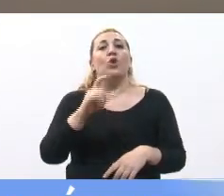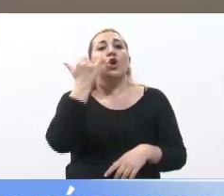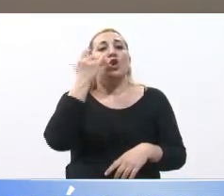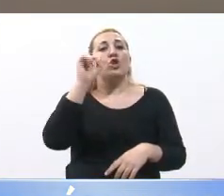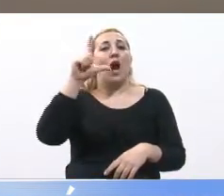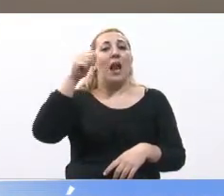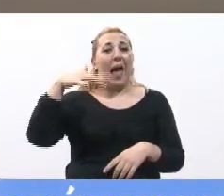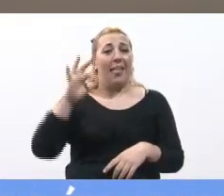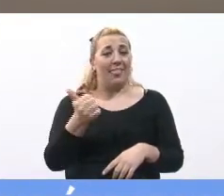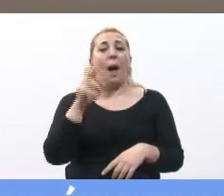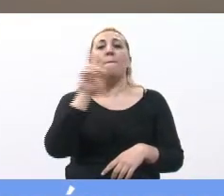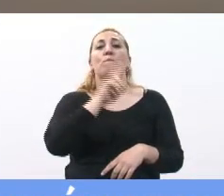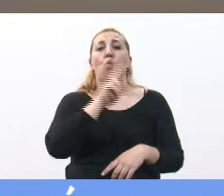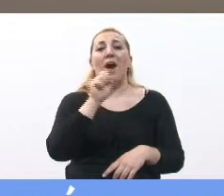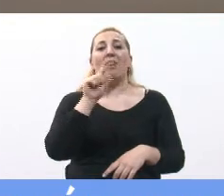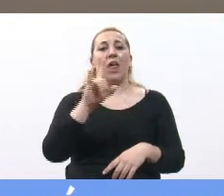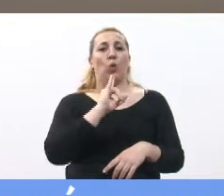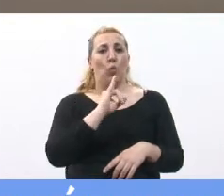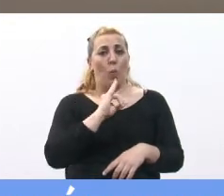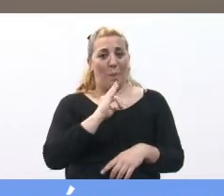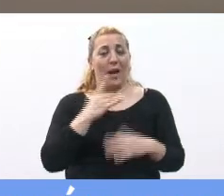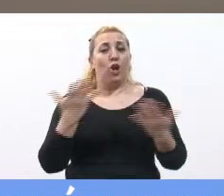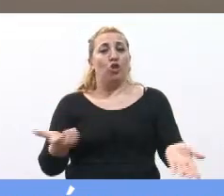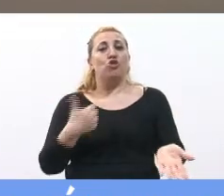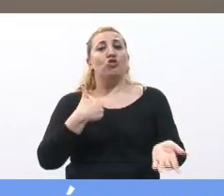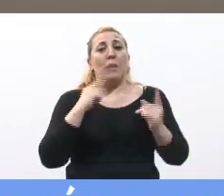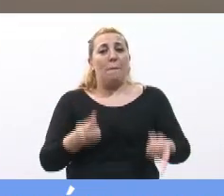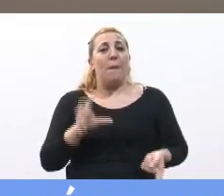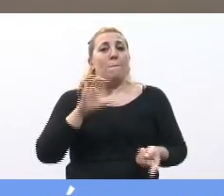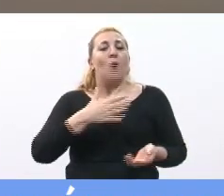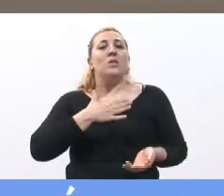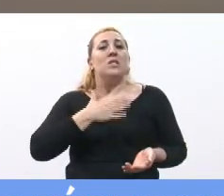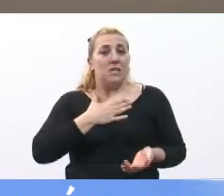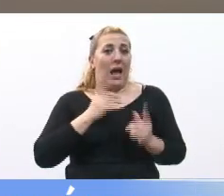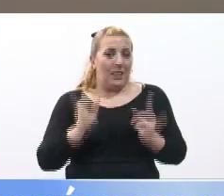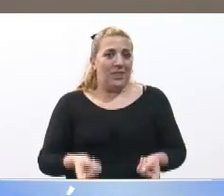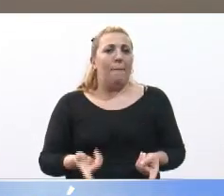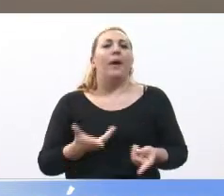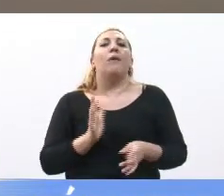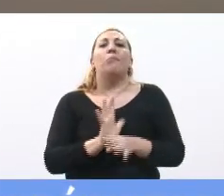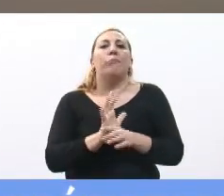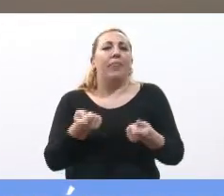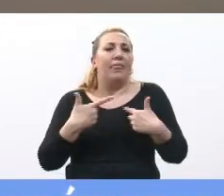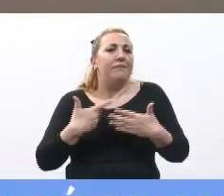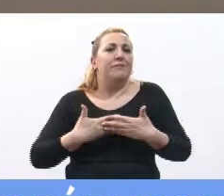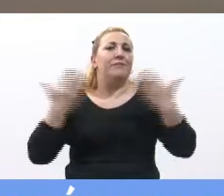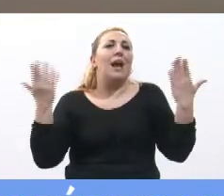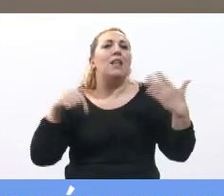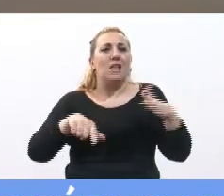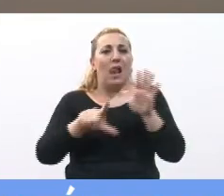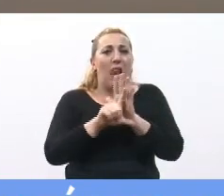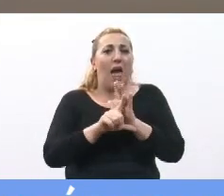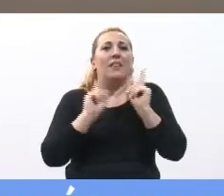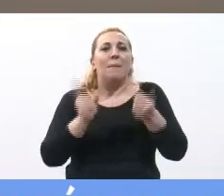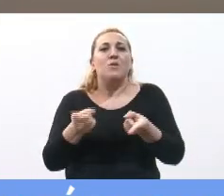tucumana. Y entonces, como tucumana, la verdad que no tengo más que decir que es una felicidad que hoy esta ley además